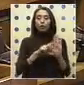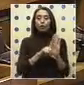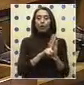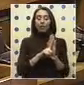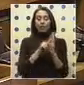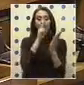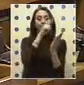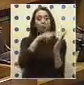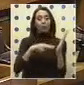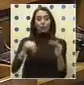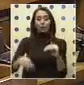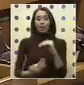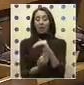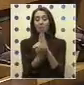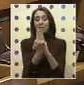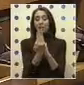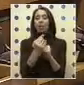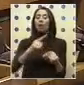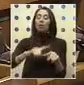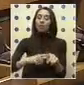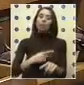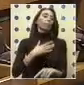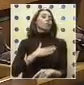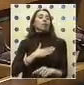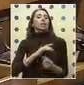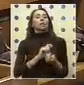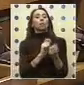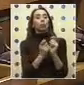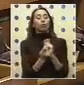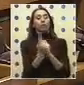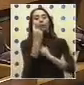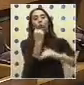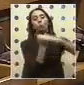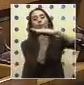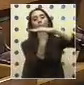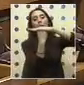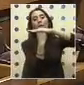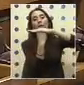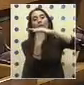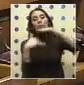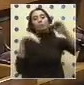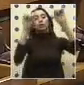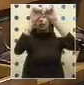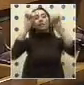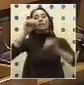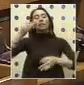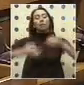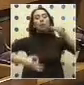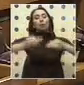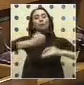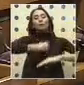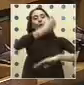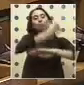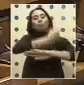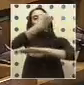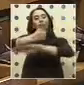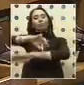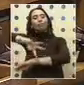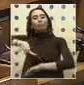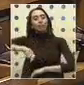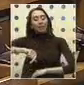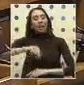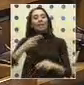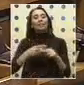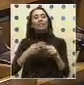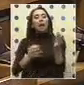esta mañana pretende nuevamente modificar uno de los pilares centrales de nuestro sistema procesal penal. Me refiero a la